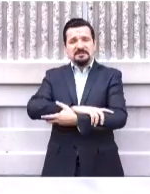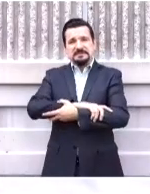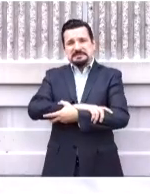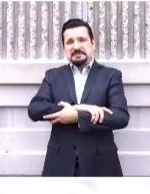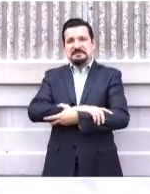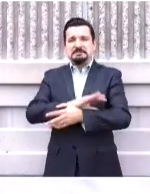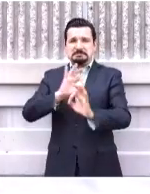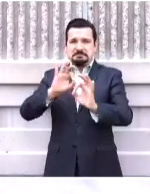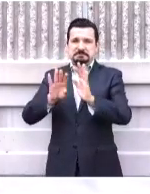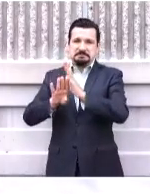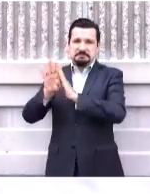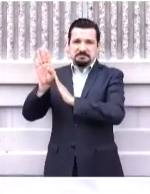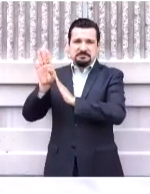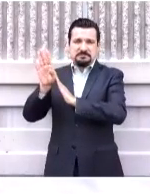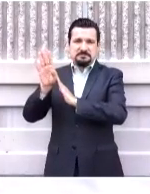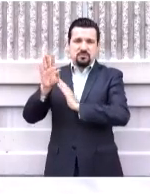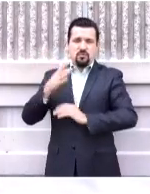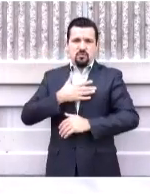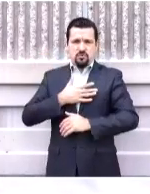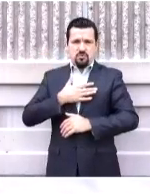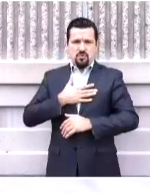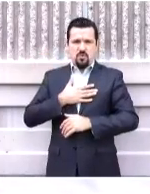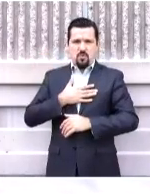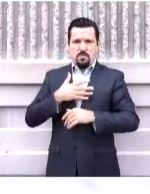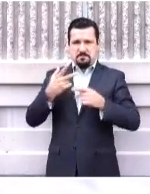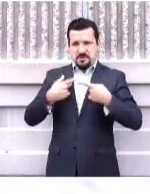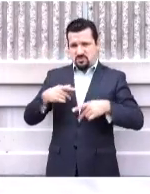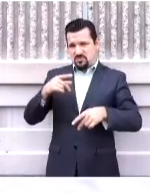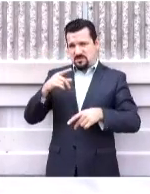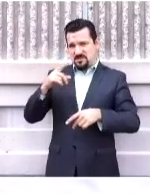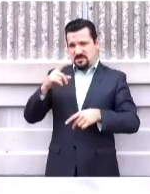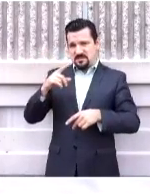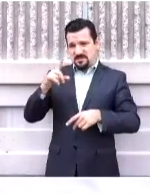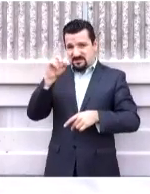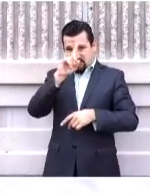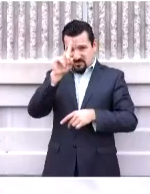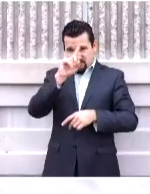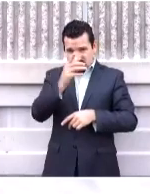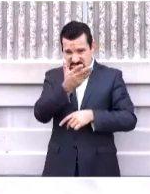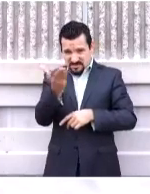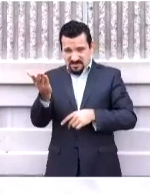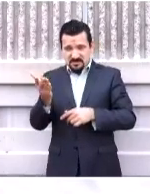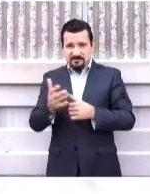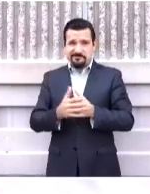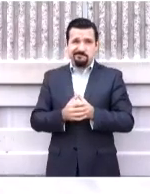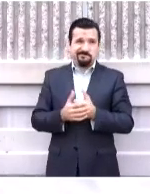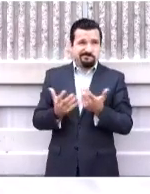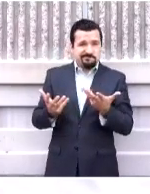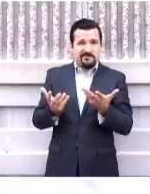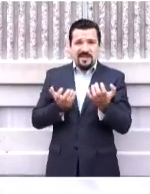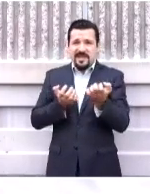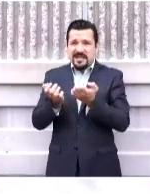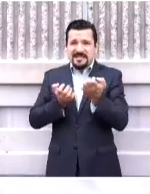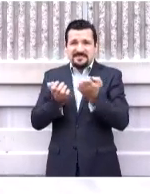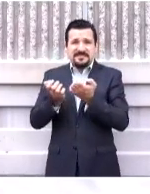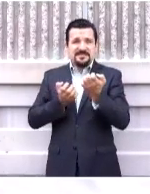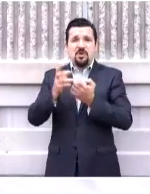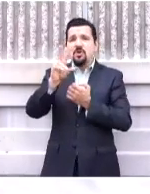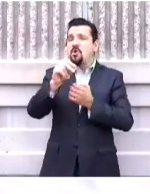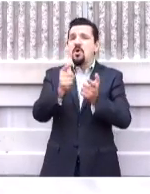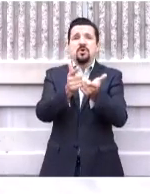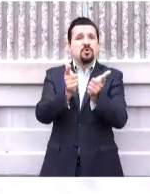que yo como epidemiólogo entonces recomendaría es que este ejercicio no se haga en